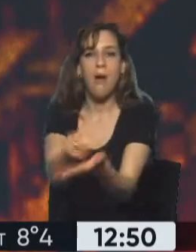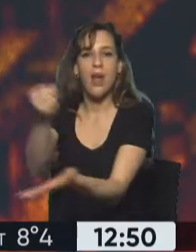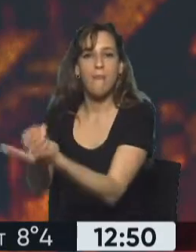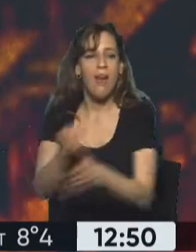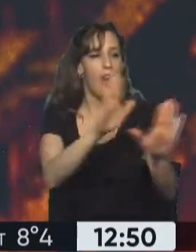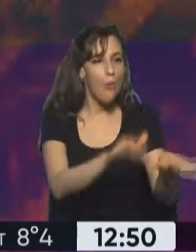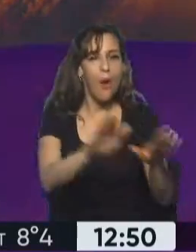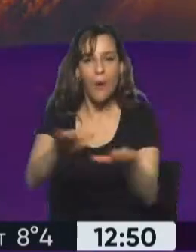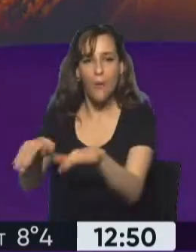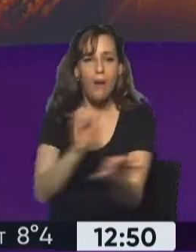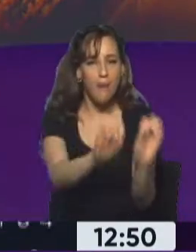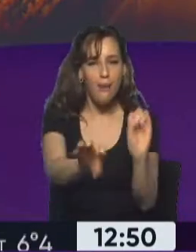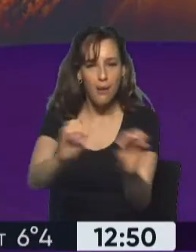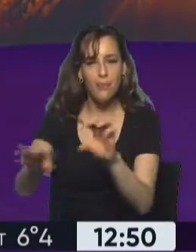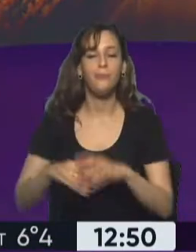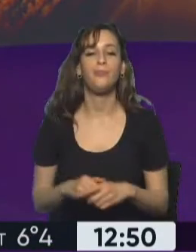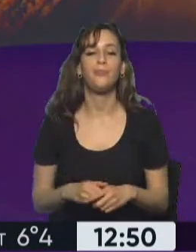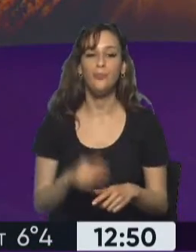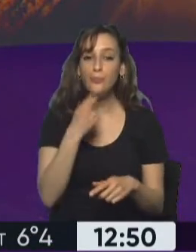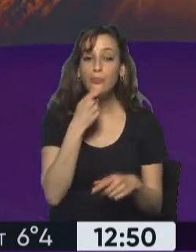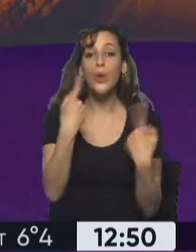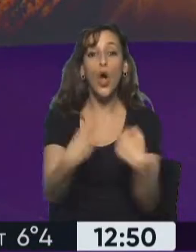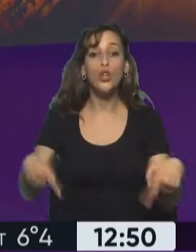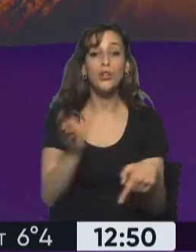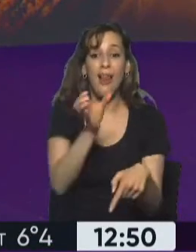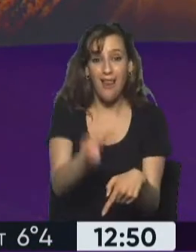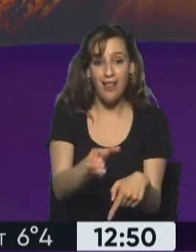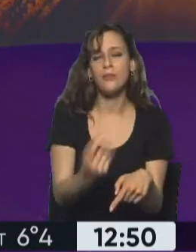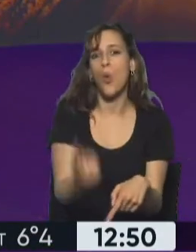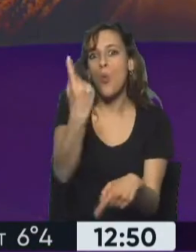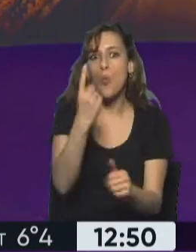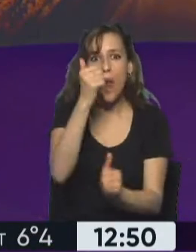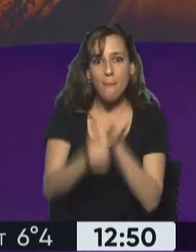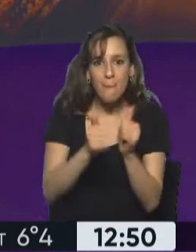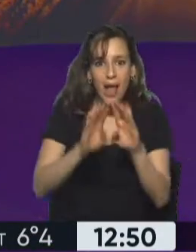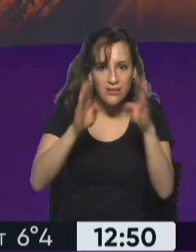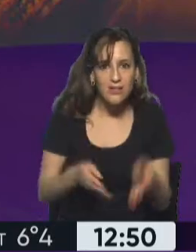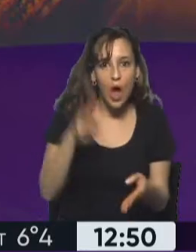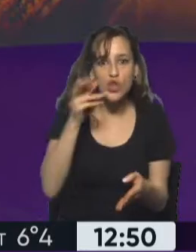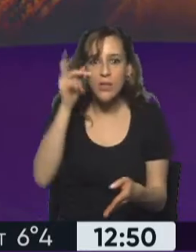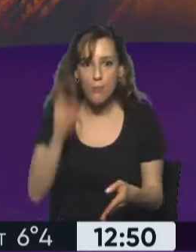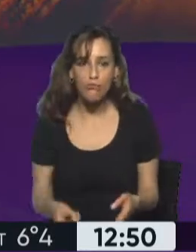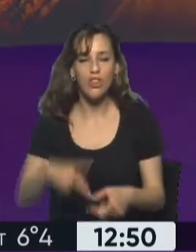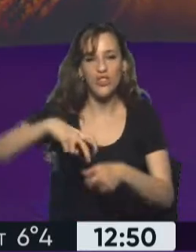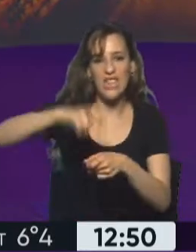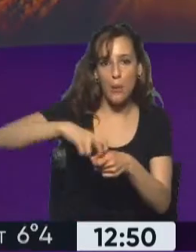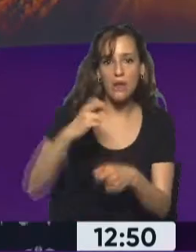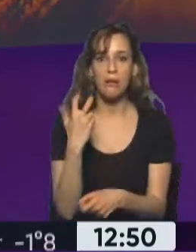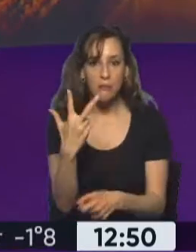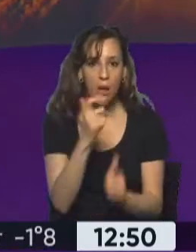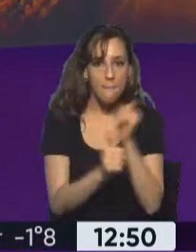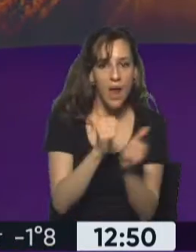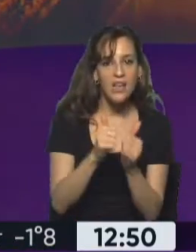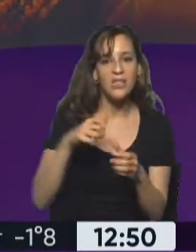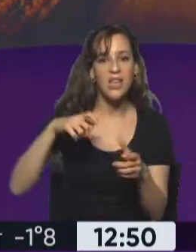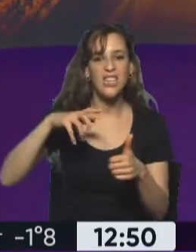de concentración. Enlatados, una empresa, casi el 80% concentra el mercado, cervezas 3 empresas, yerba mate 4,